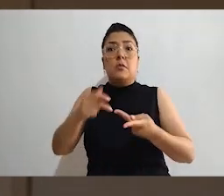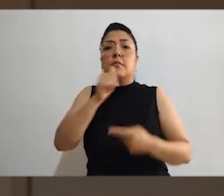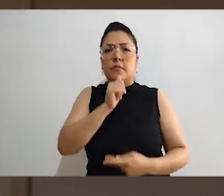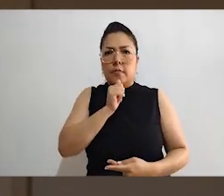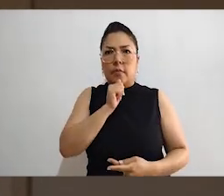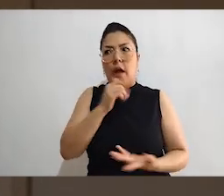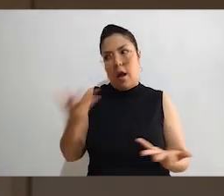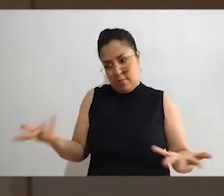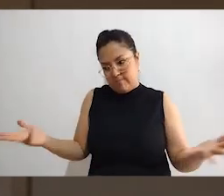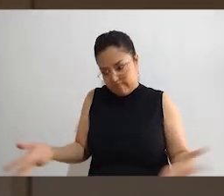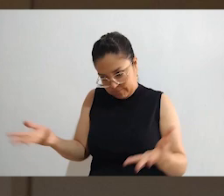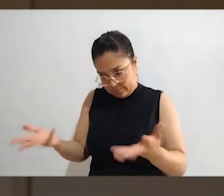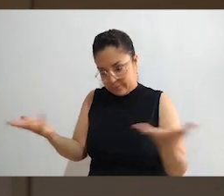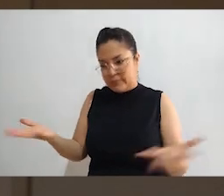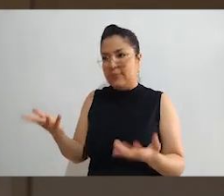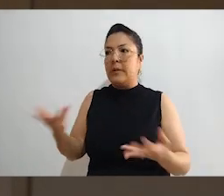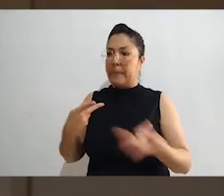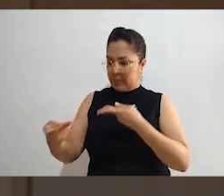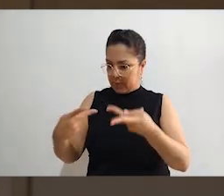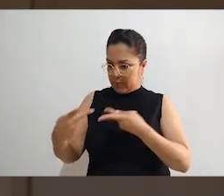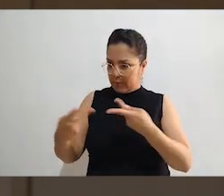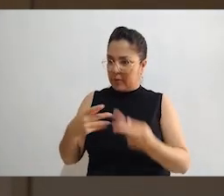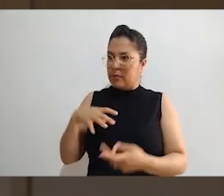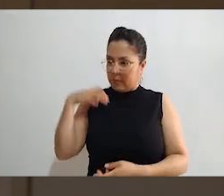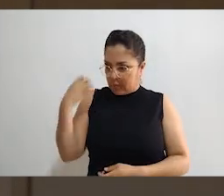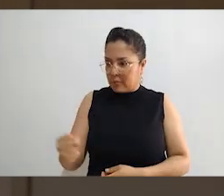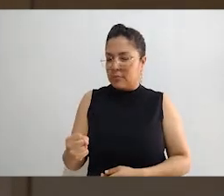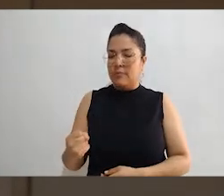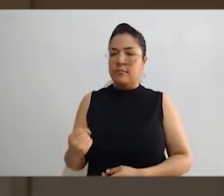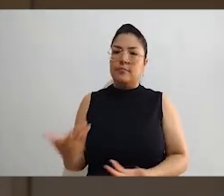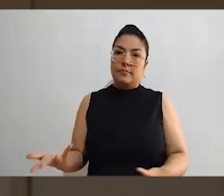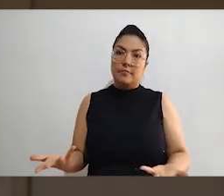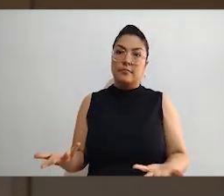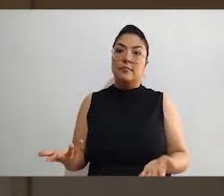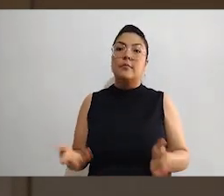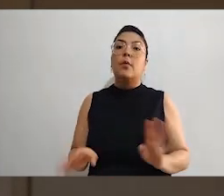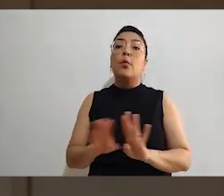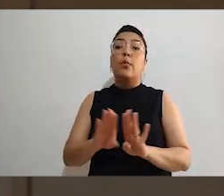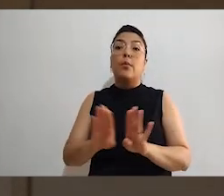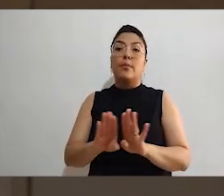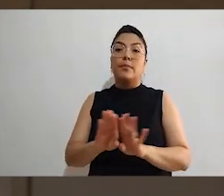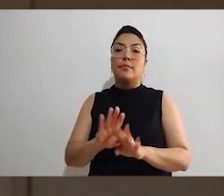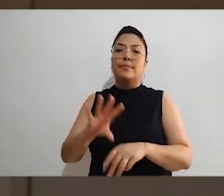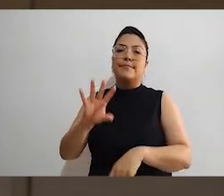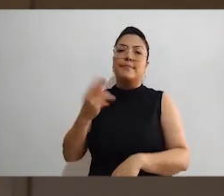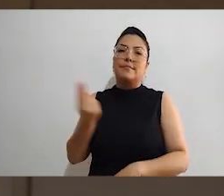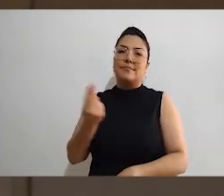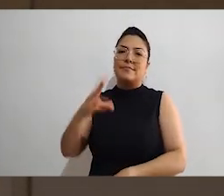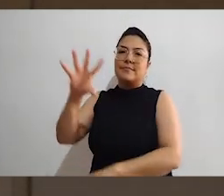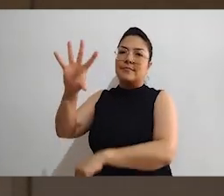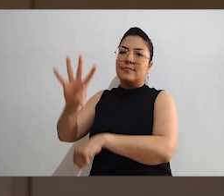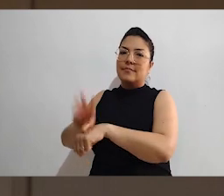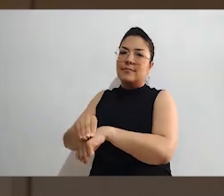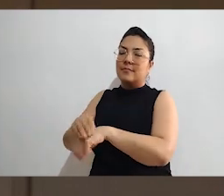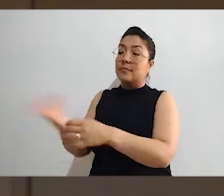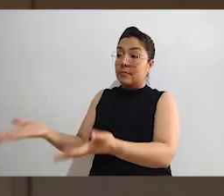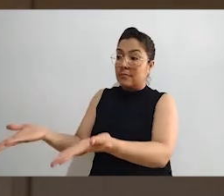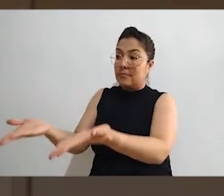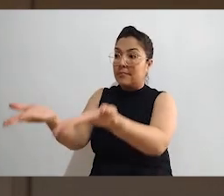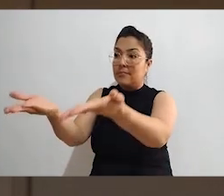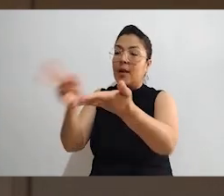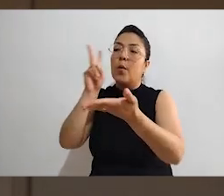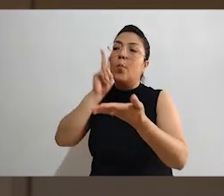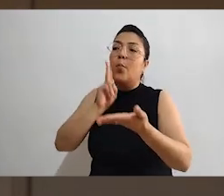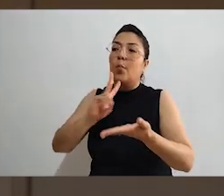saber que algo funciona? Es probándolo. Claro. Démosle la oportunidad. A ver, yo fui joven y los adultos de aquel entonces me dieron la